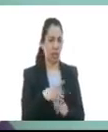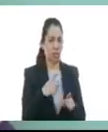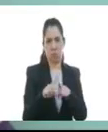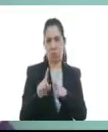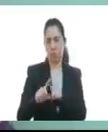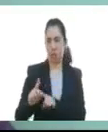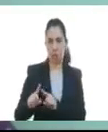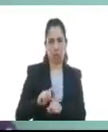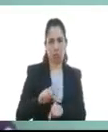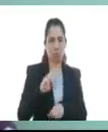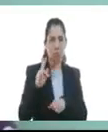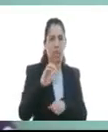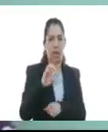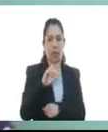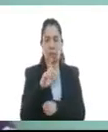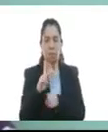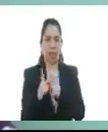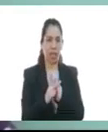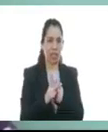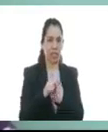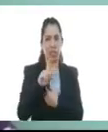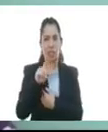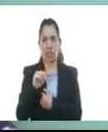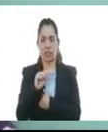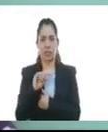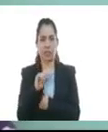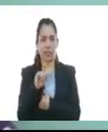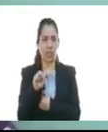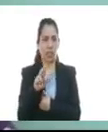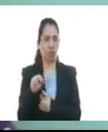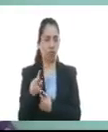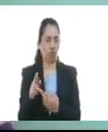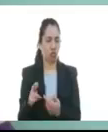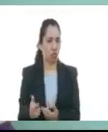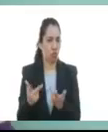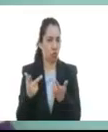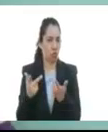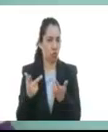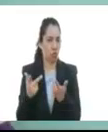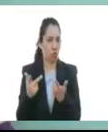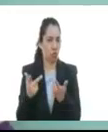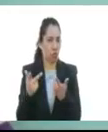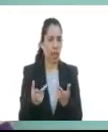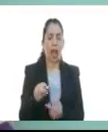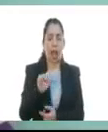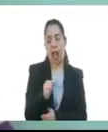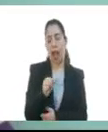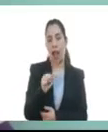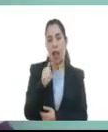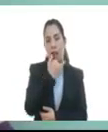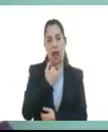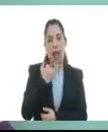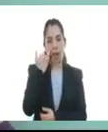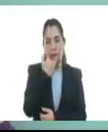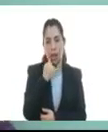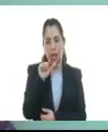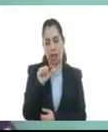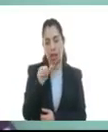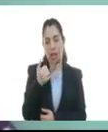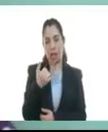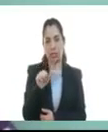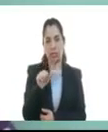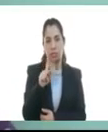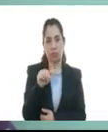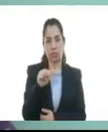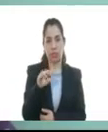me parece, que hablaban sobre esta situación del Ayapaneco y sobre la cada vez menor cantidad de hablantes que quedaban. El último